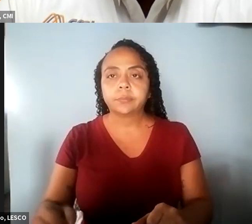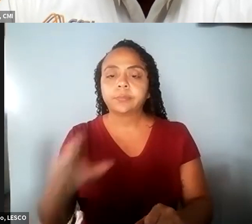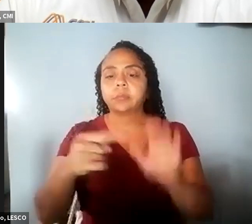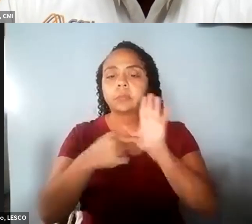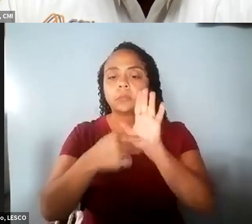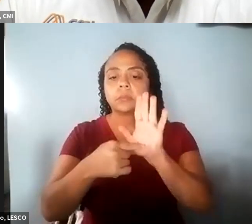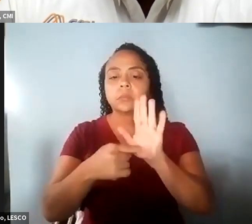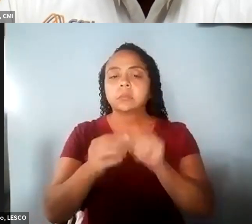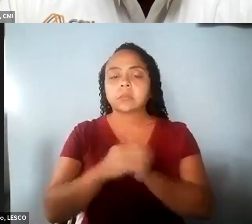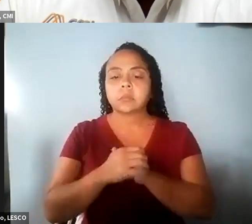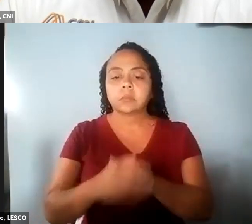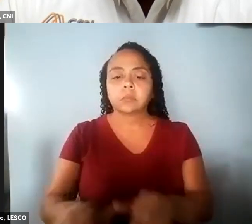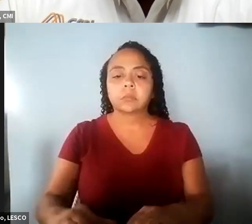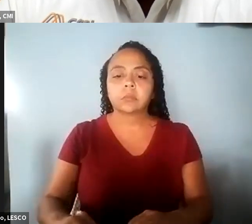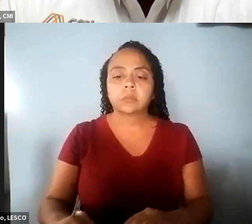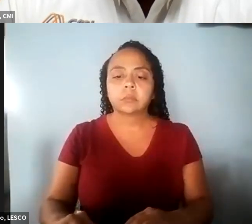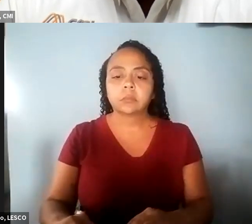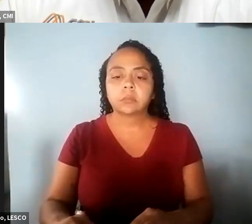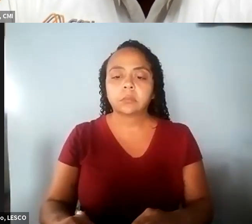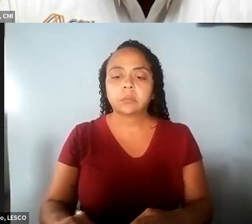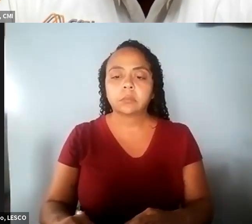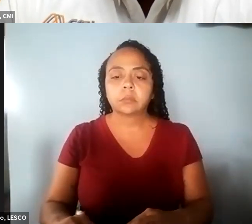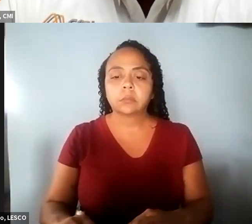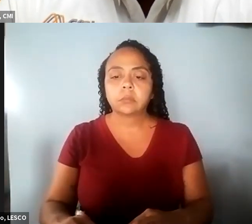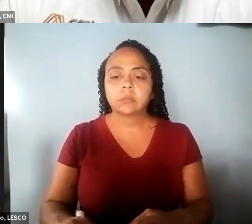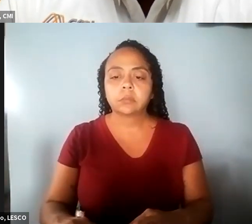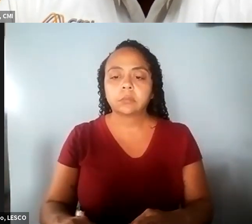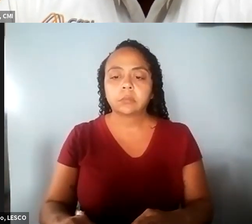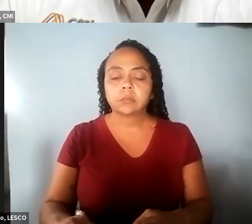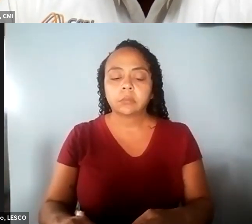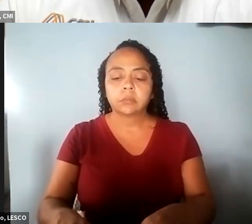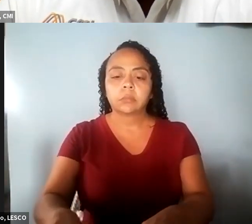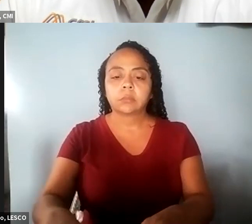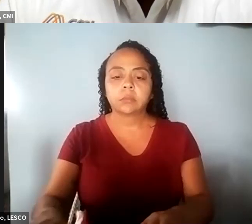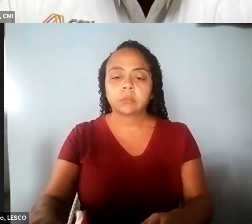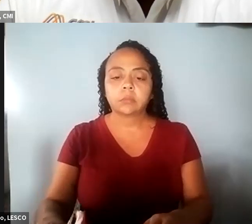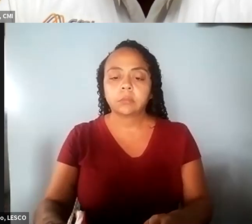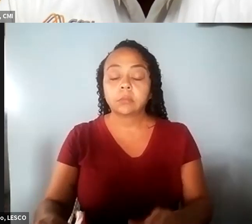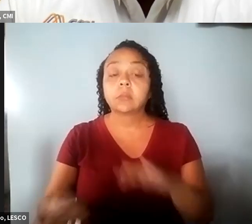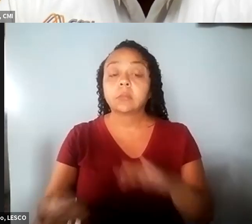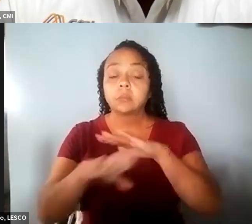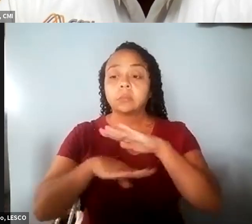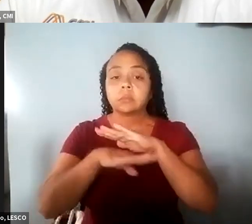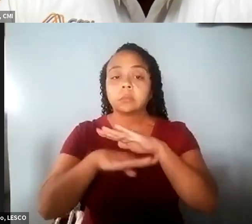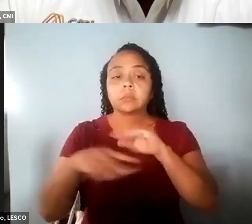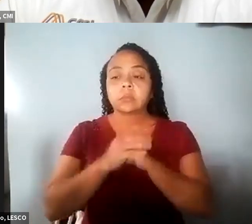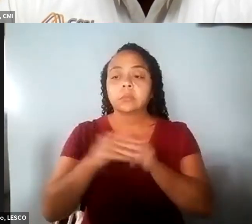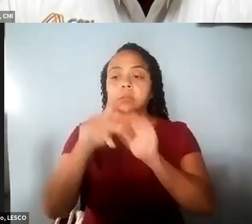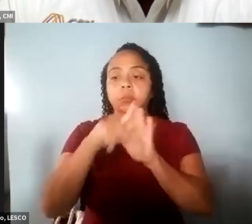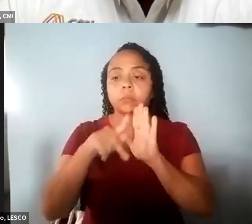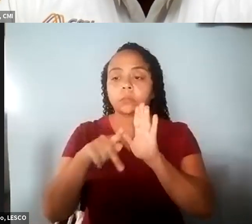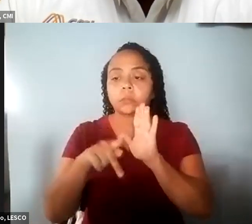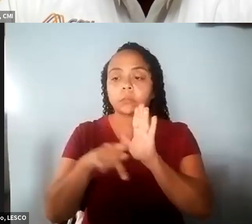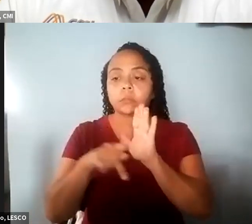valor en ese es el valor que está basado en estos principios de cooperación en el